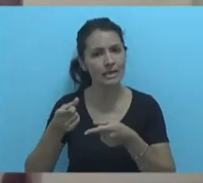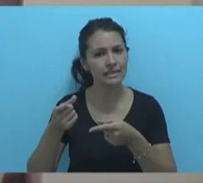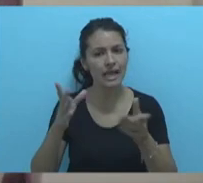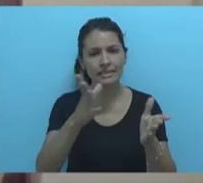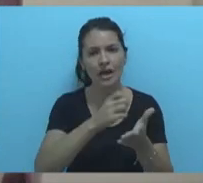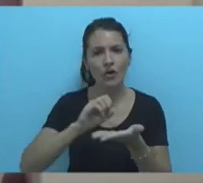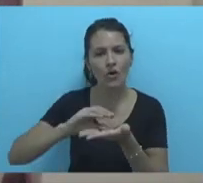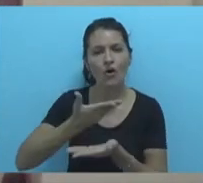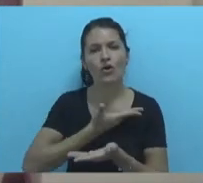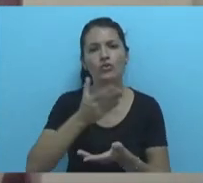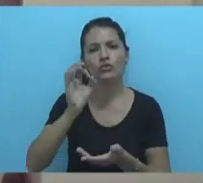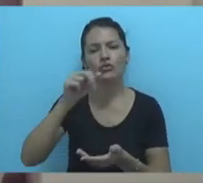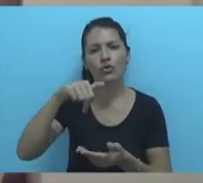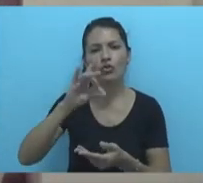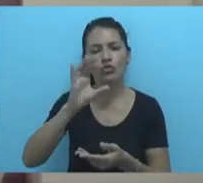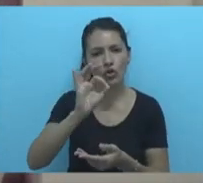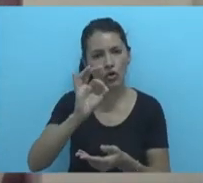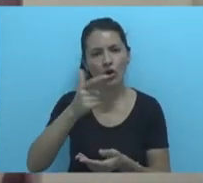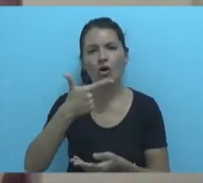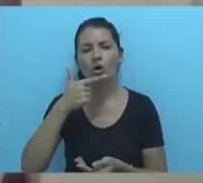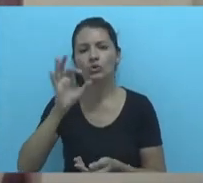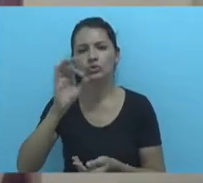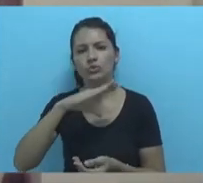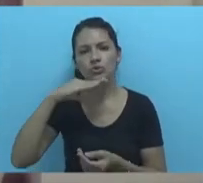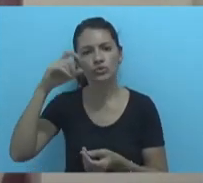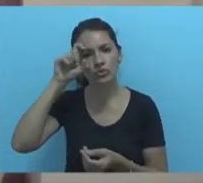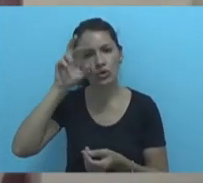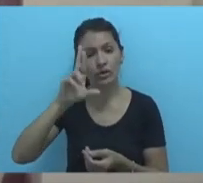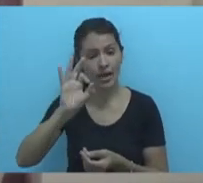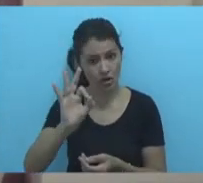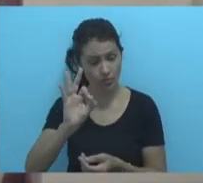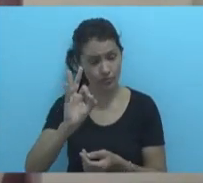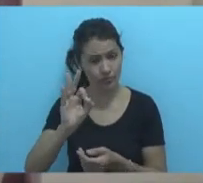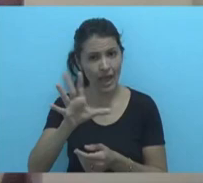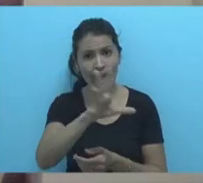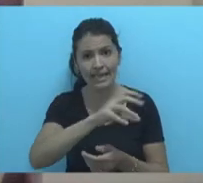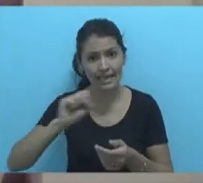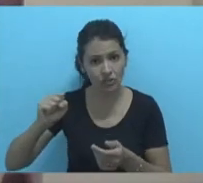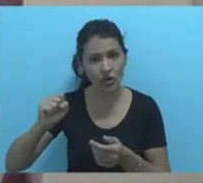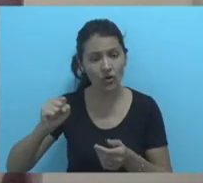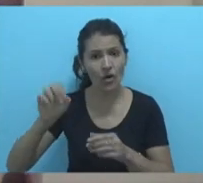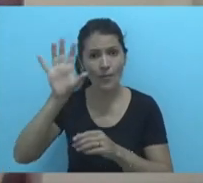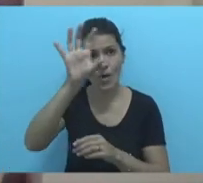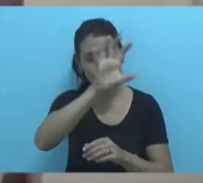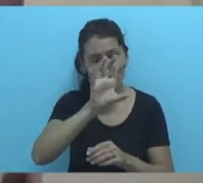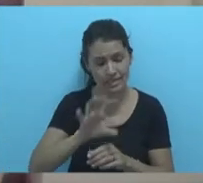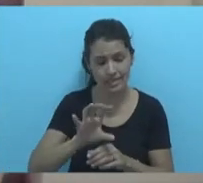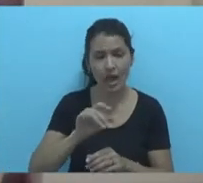que hizo que la provincia de Santa Fe pierda un 30% y los municipios